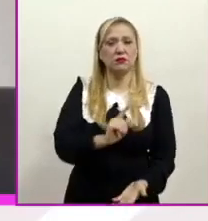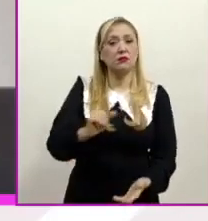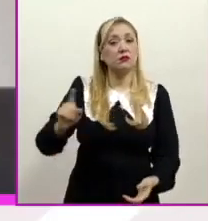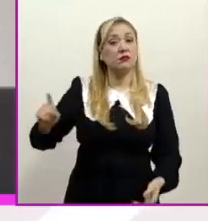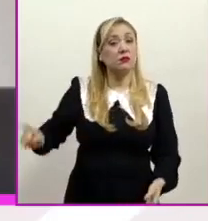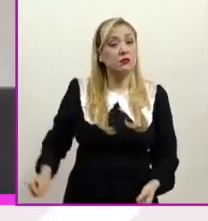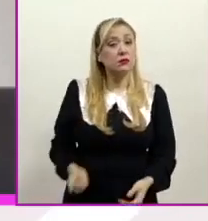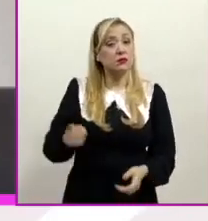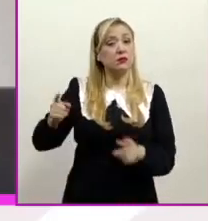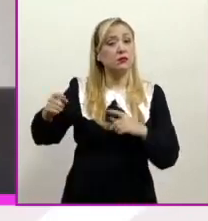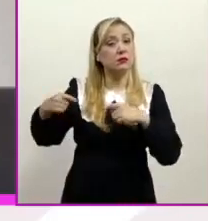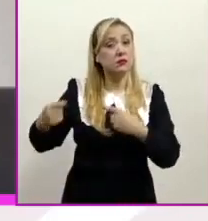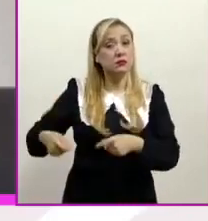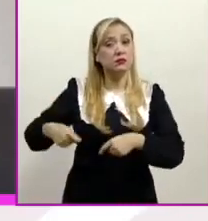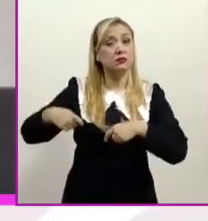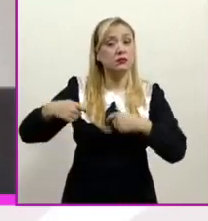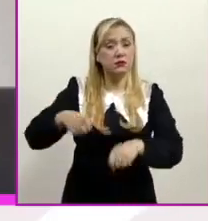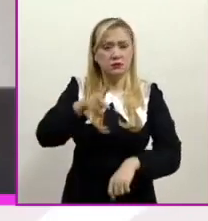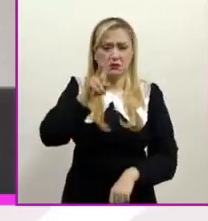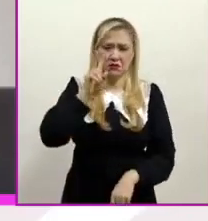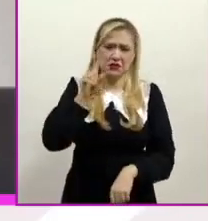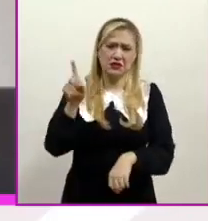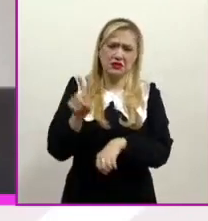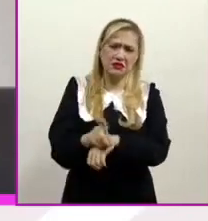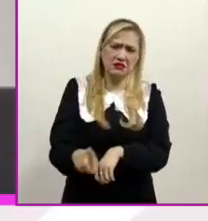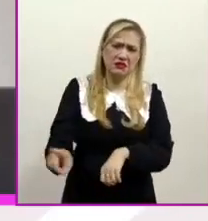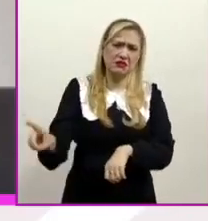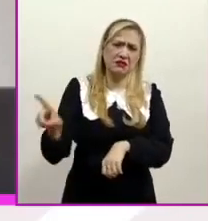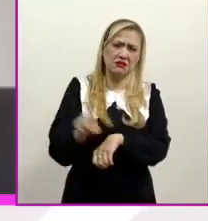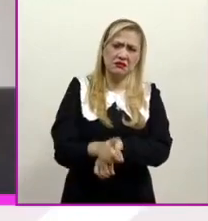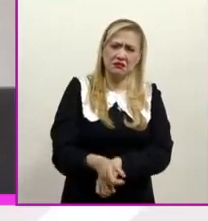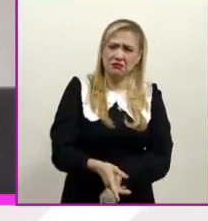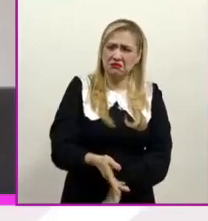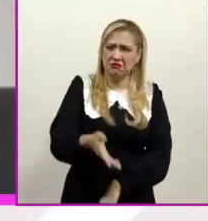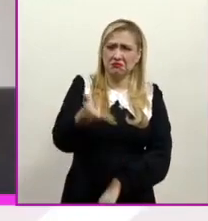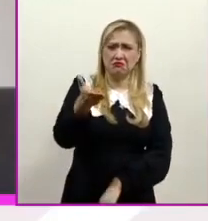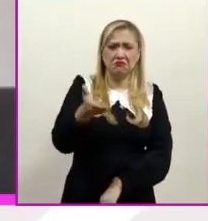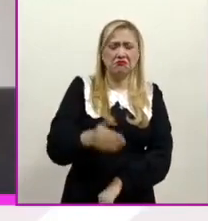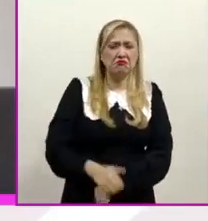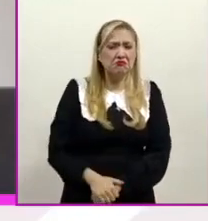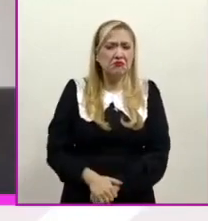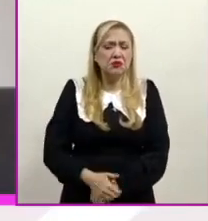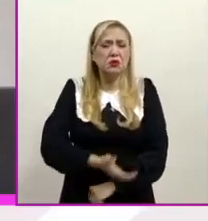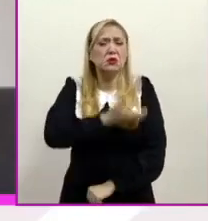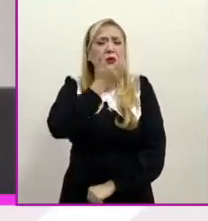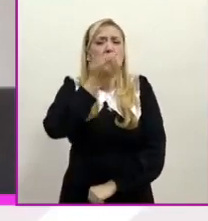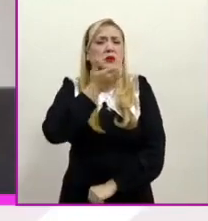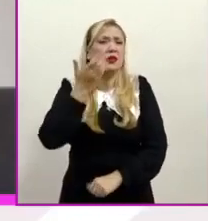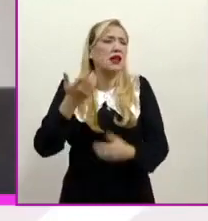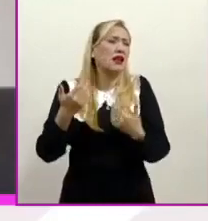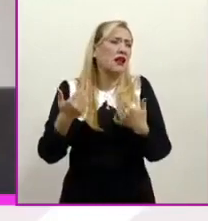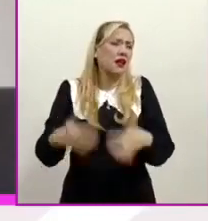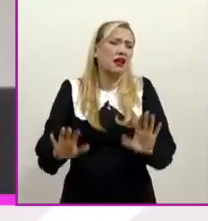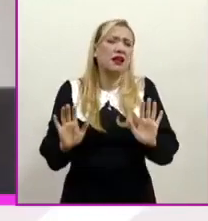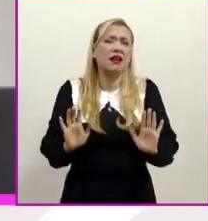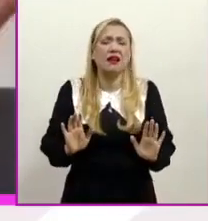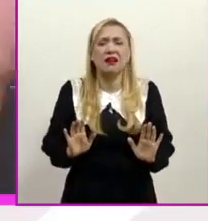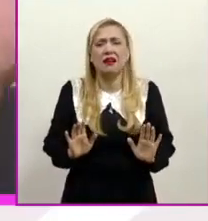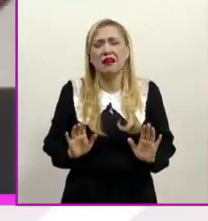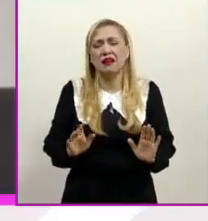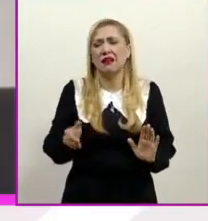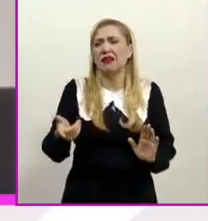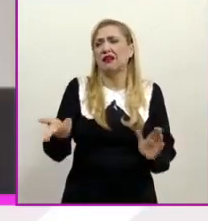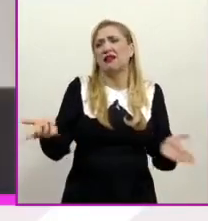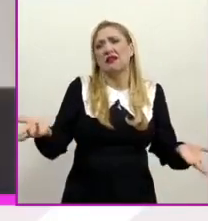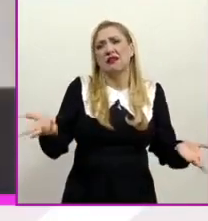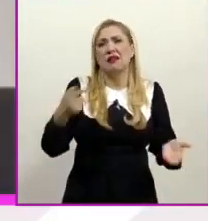a través de las historias que vemos, a través de lo que tenemos tan normalizado como esta